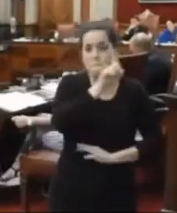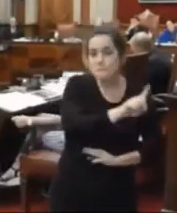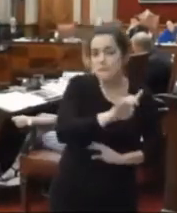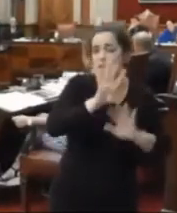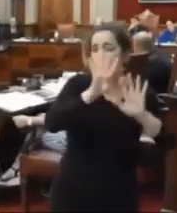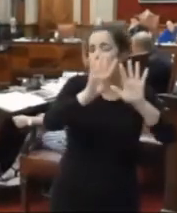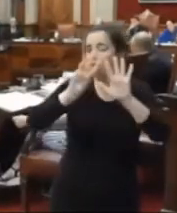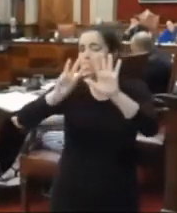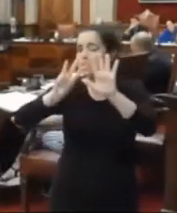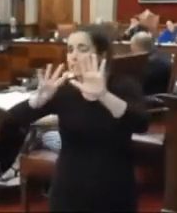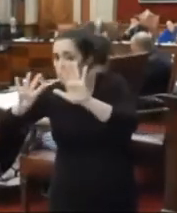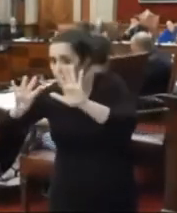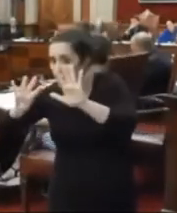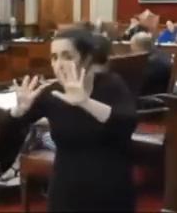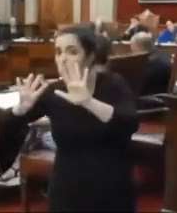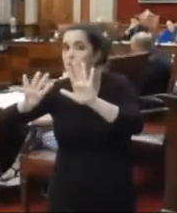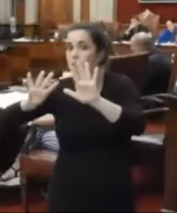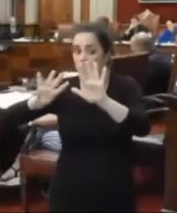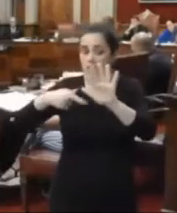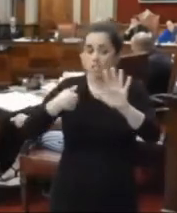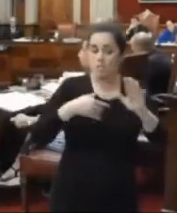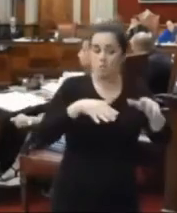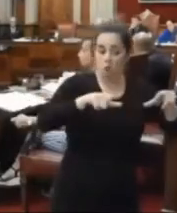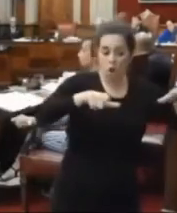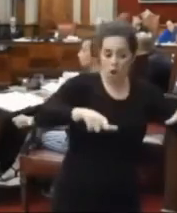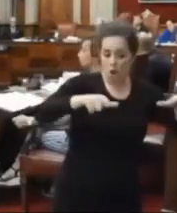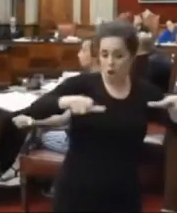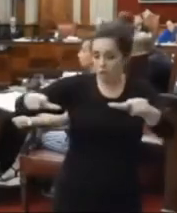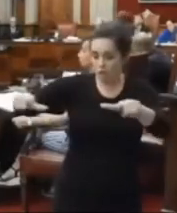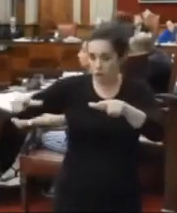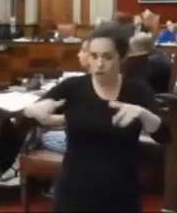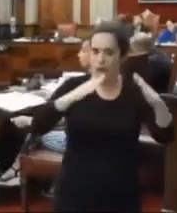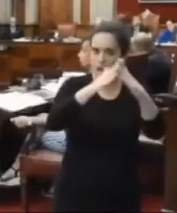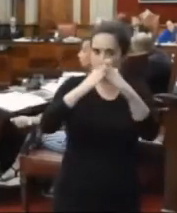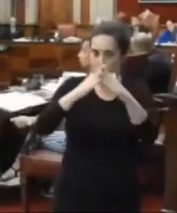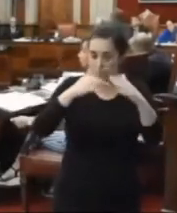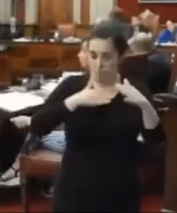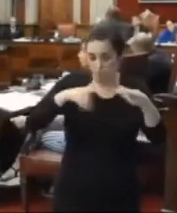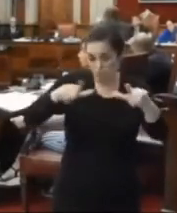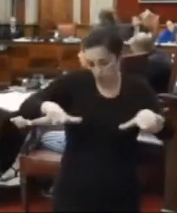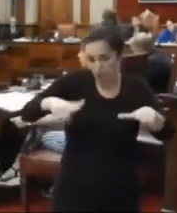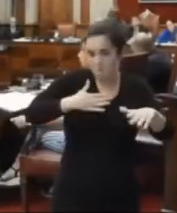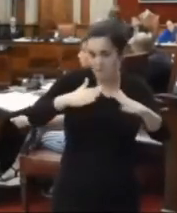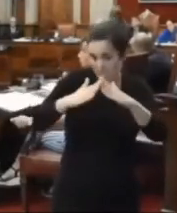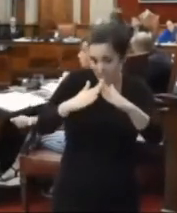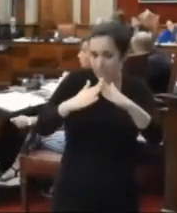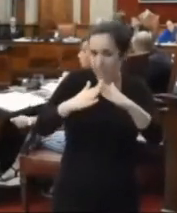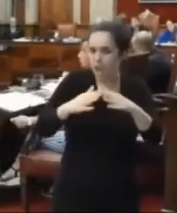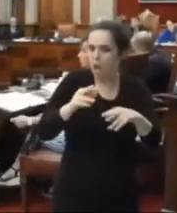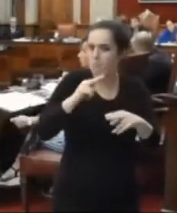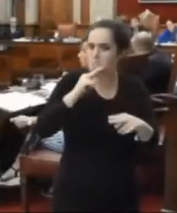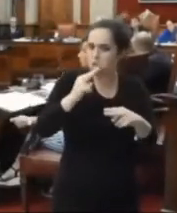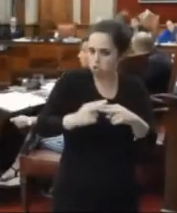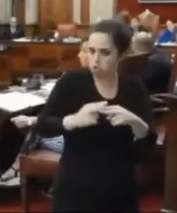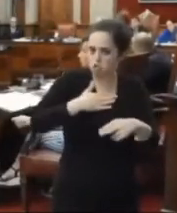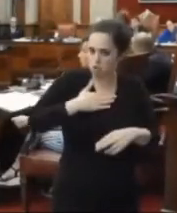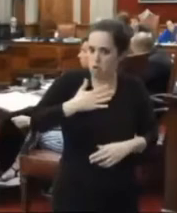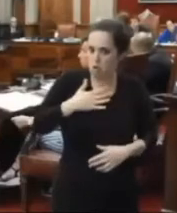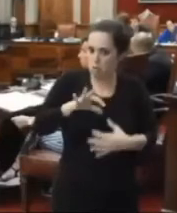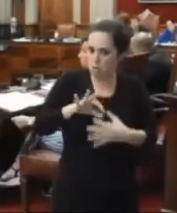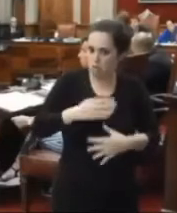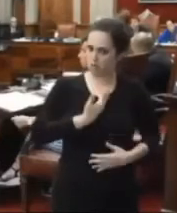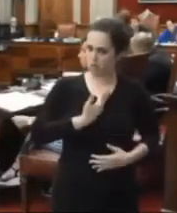1989, solar y casa estaban todavía inscritos a mi nombre como al de los